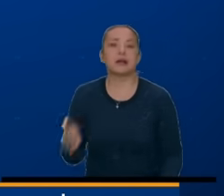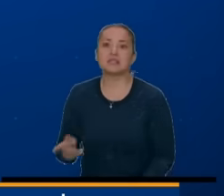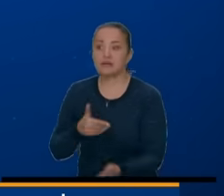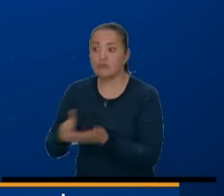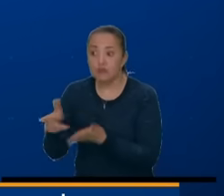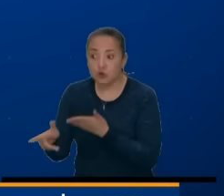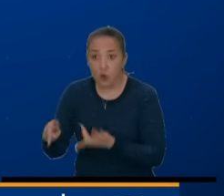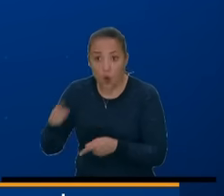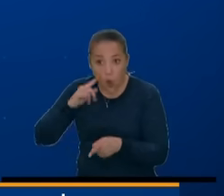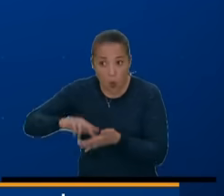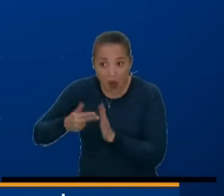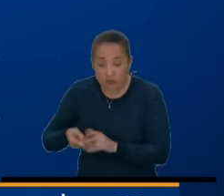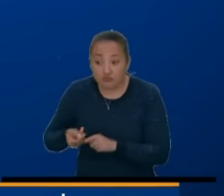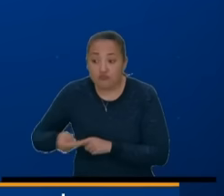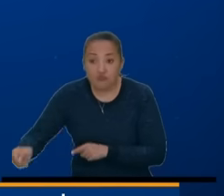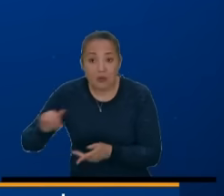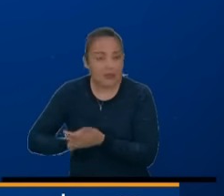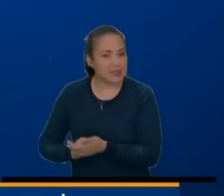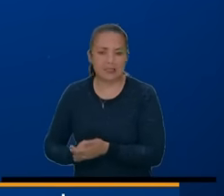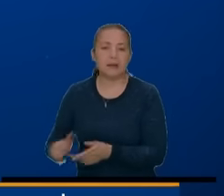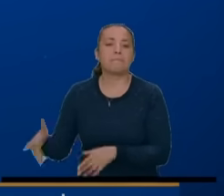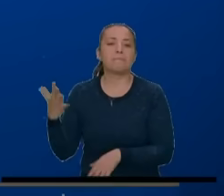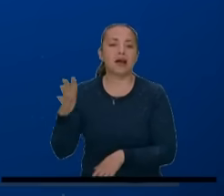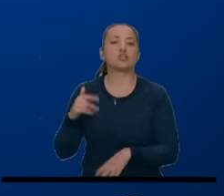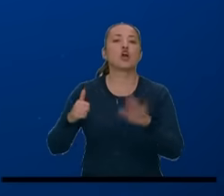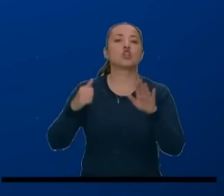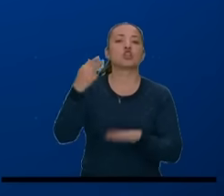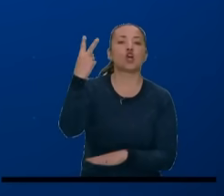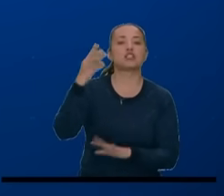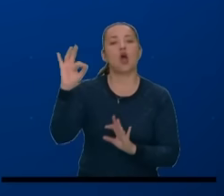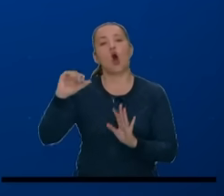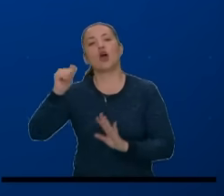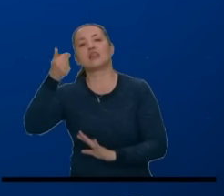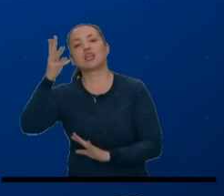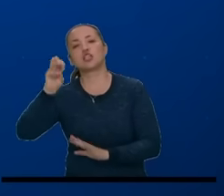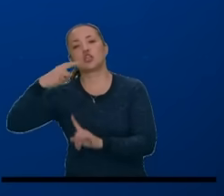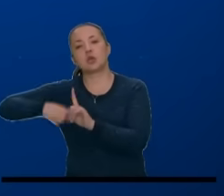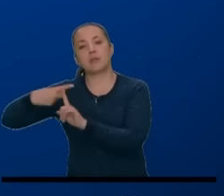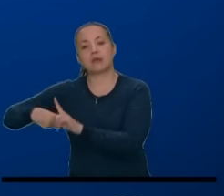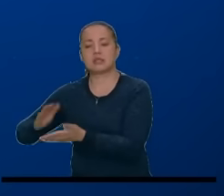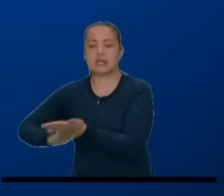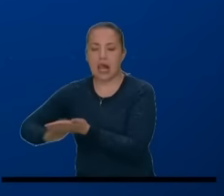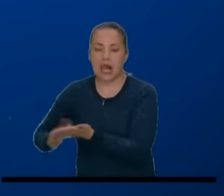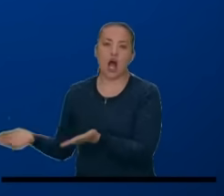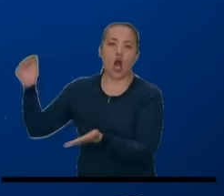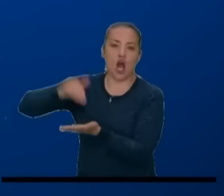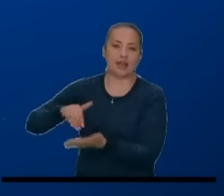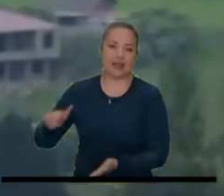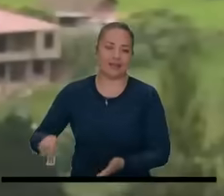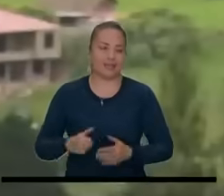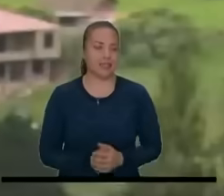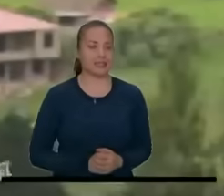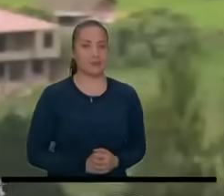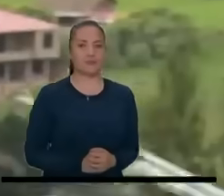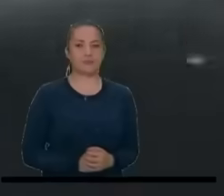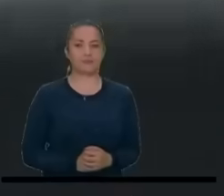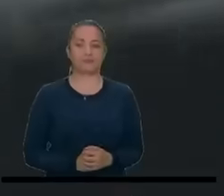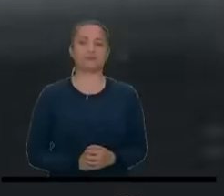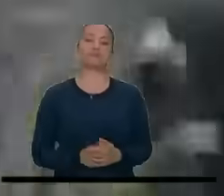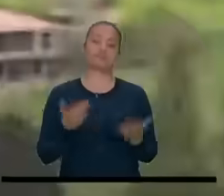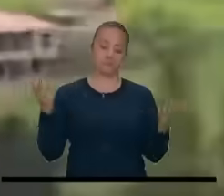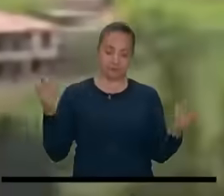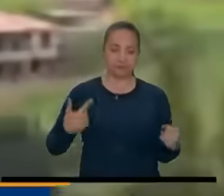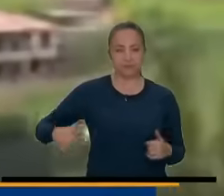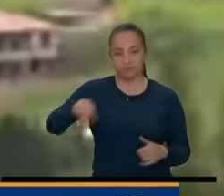solución pronta, pues se calcula que tomaría entre 12 y 18 meses reconstruirlo. Por supuesto, estaremos